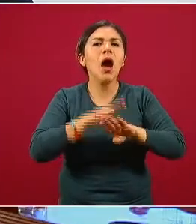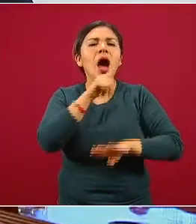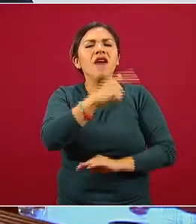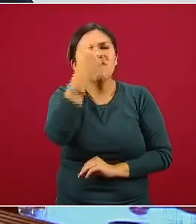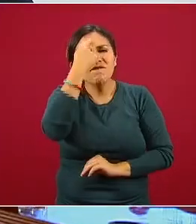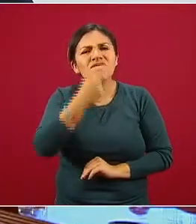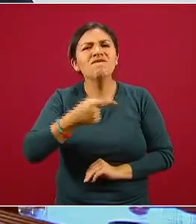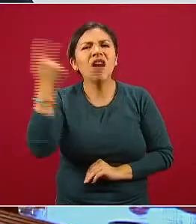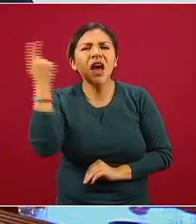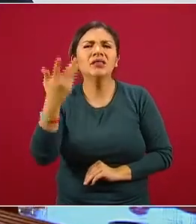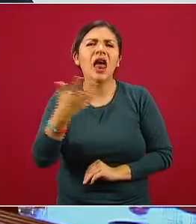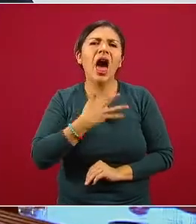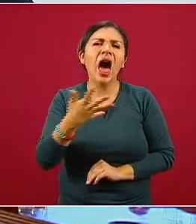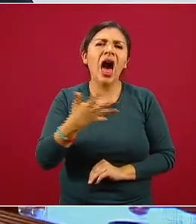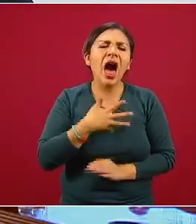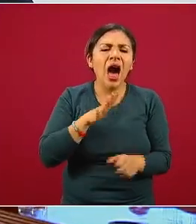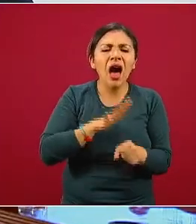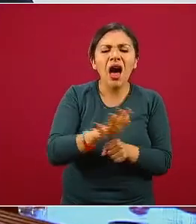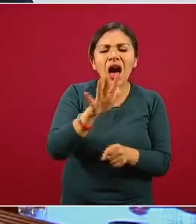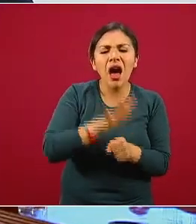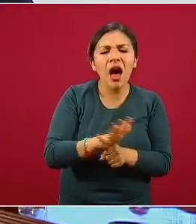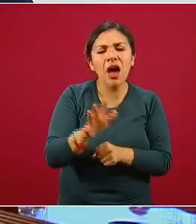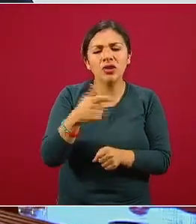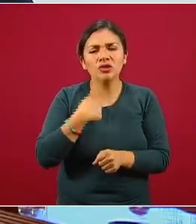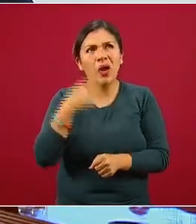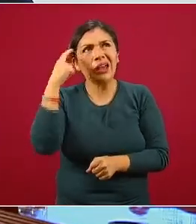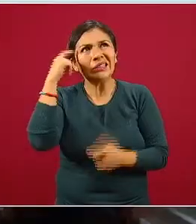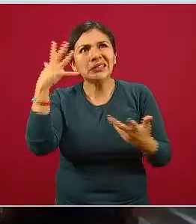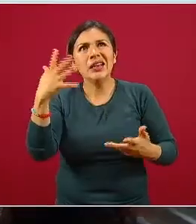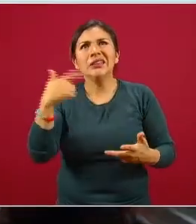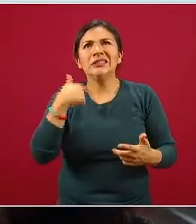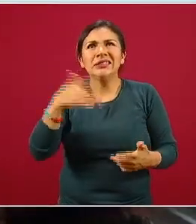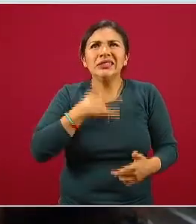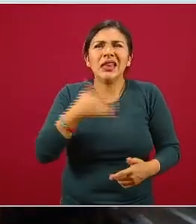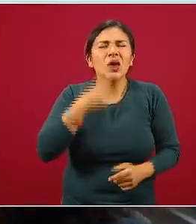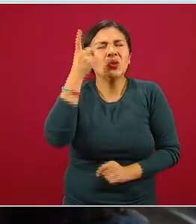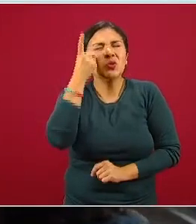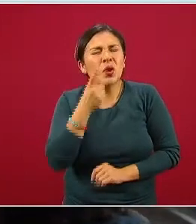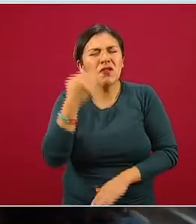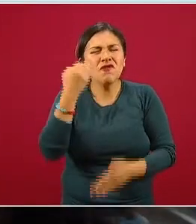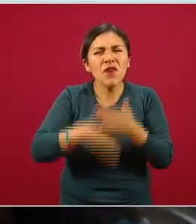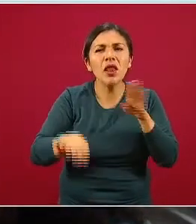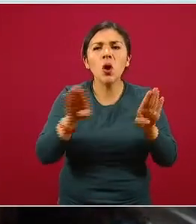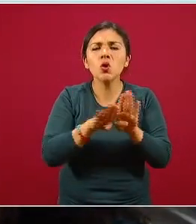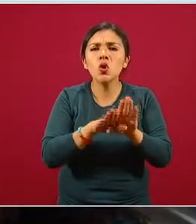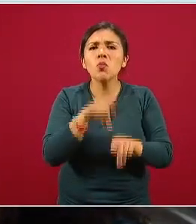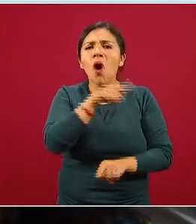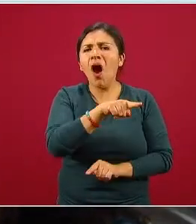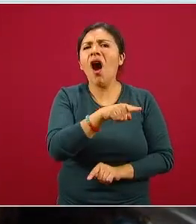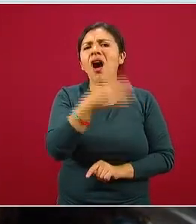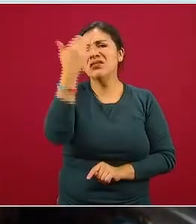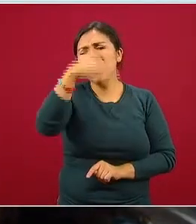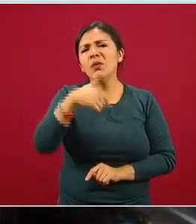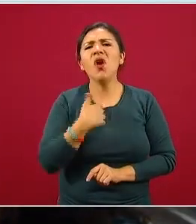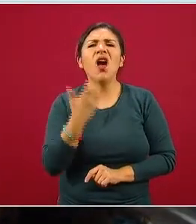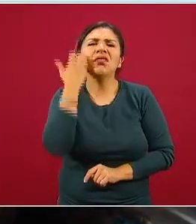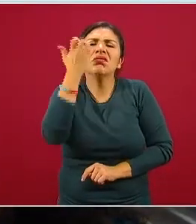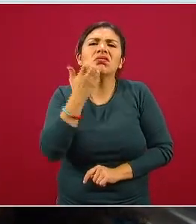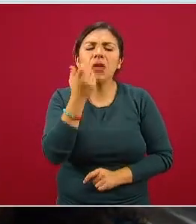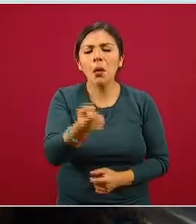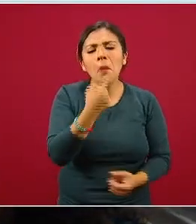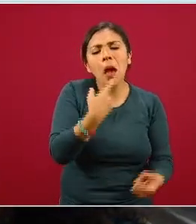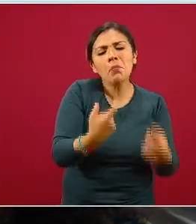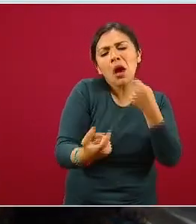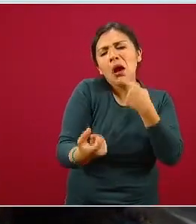acceso a recursos para controlar la ansiedad o para manejar el sueño, es frecuente el abuso de